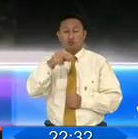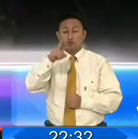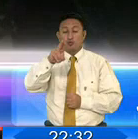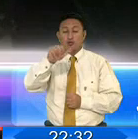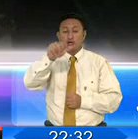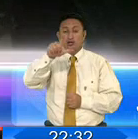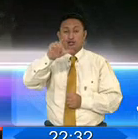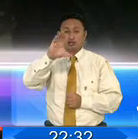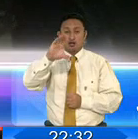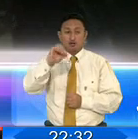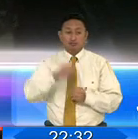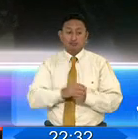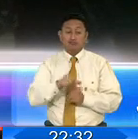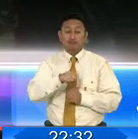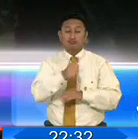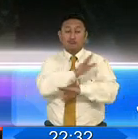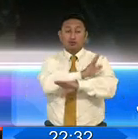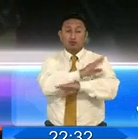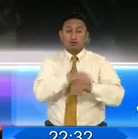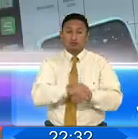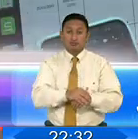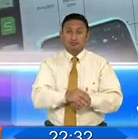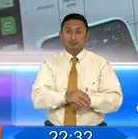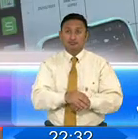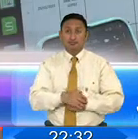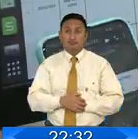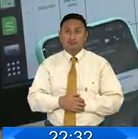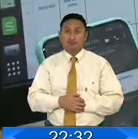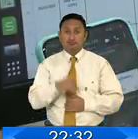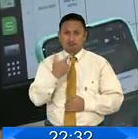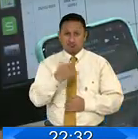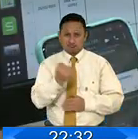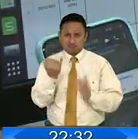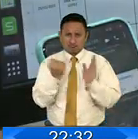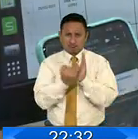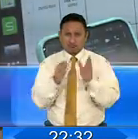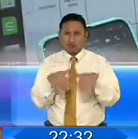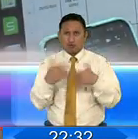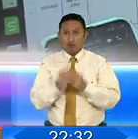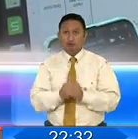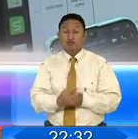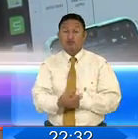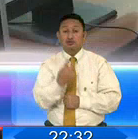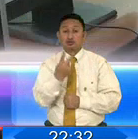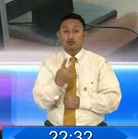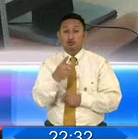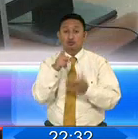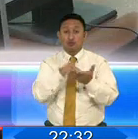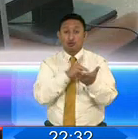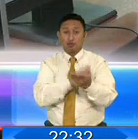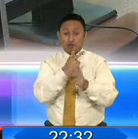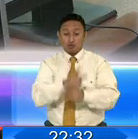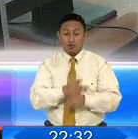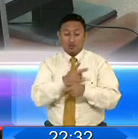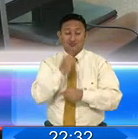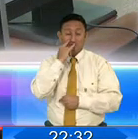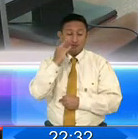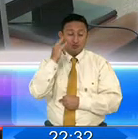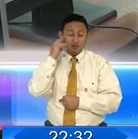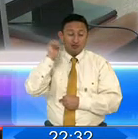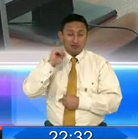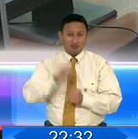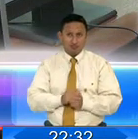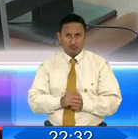la otra en la provincia de Zamora, Cantón Mangaritza. Fueron identificados a través de dos software de protección para menores, programas informáticos